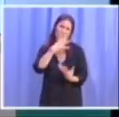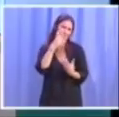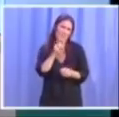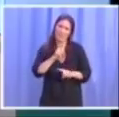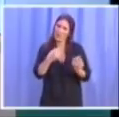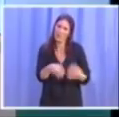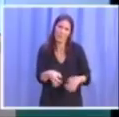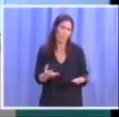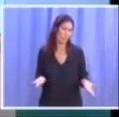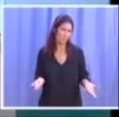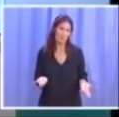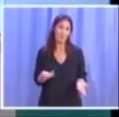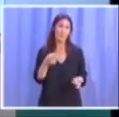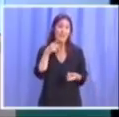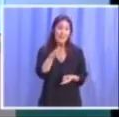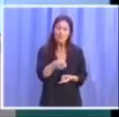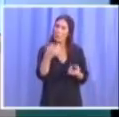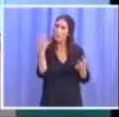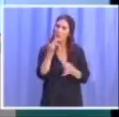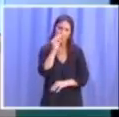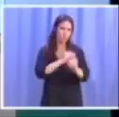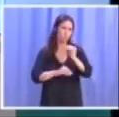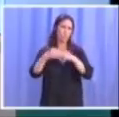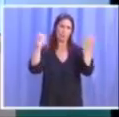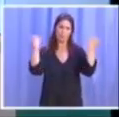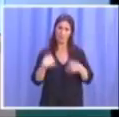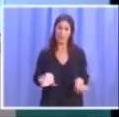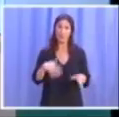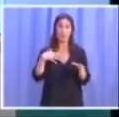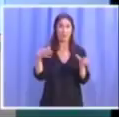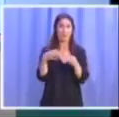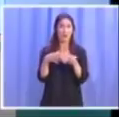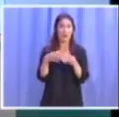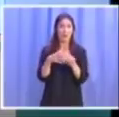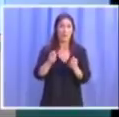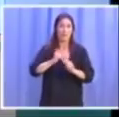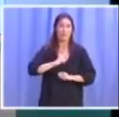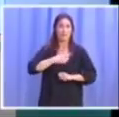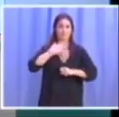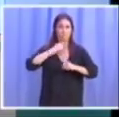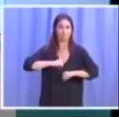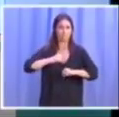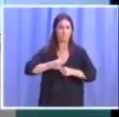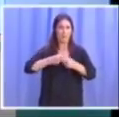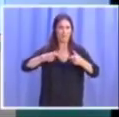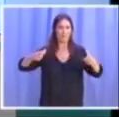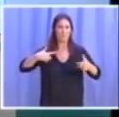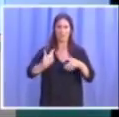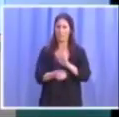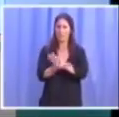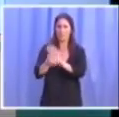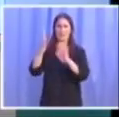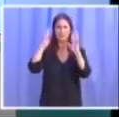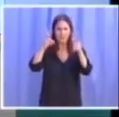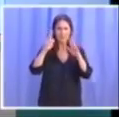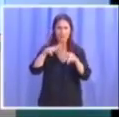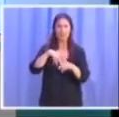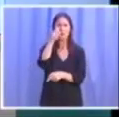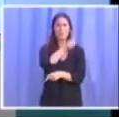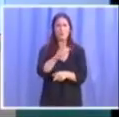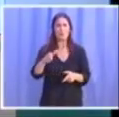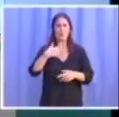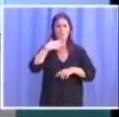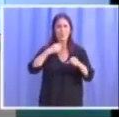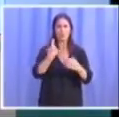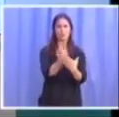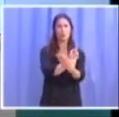normal. Ese toro hay que cogerlo por los cuernos. Granada envejece. Creación de residencias, la soledad, lucha contra la soledad de esas personas